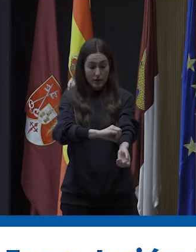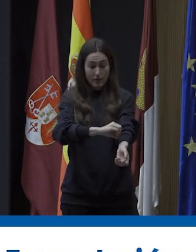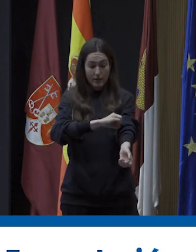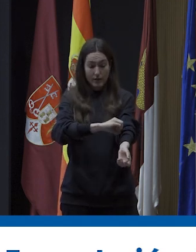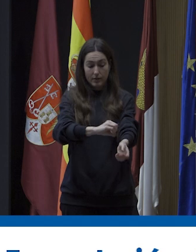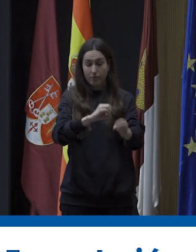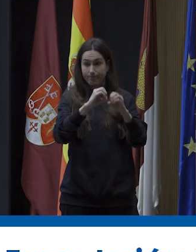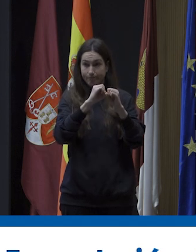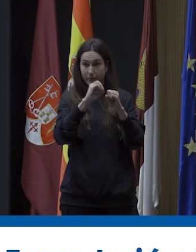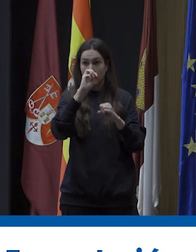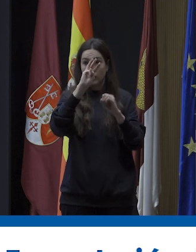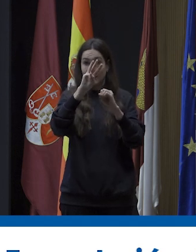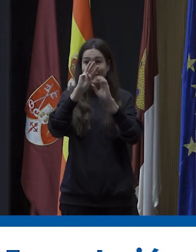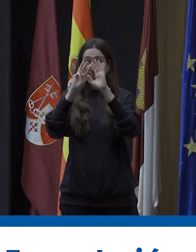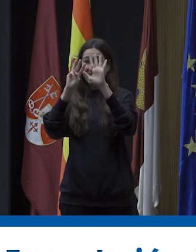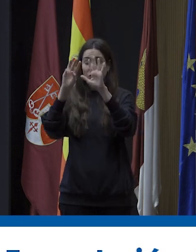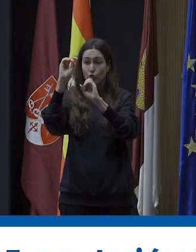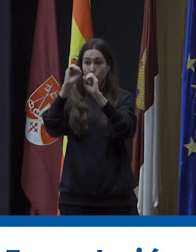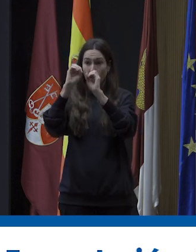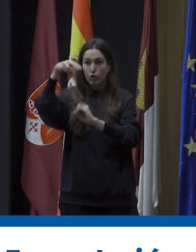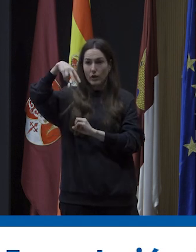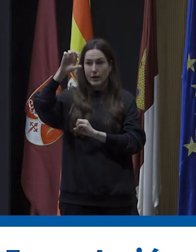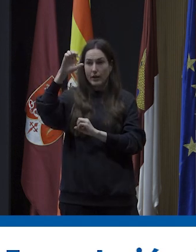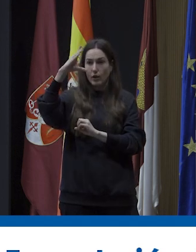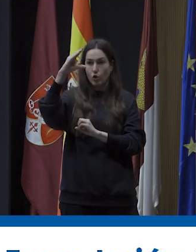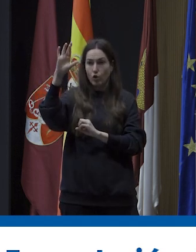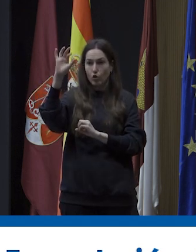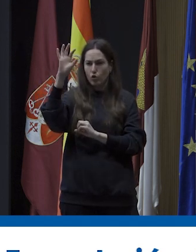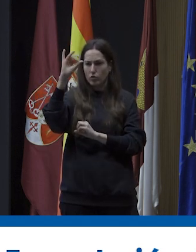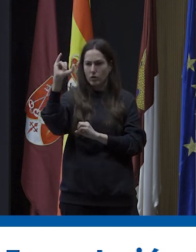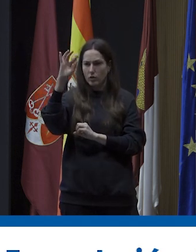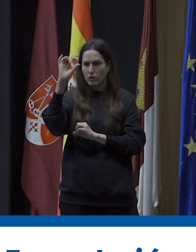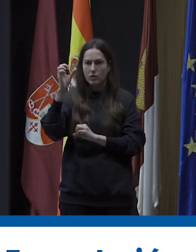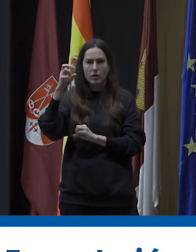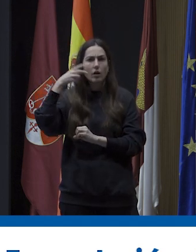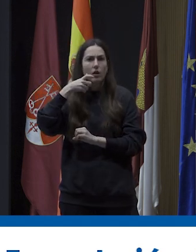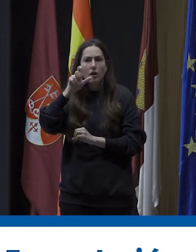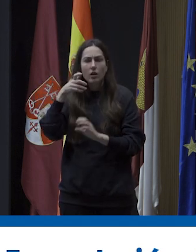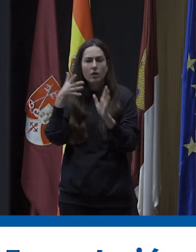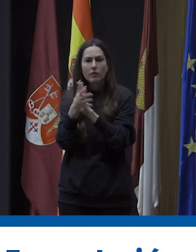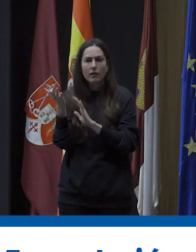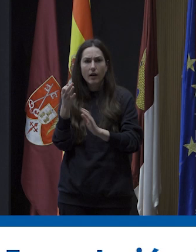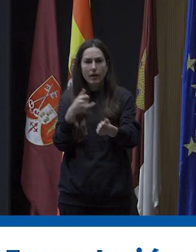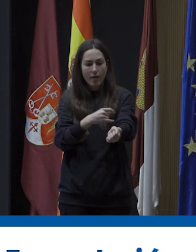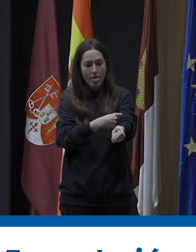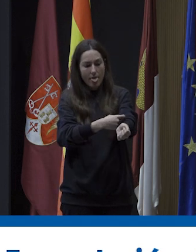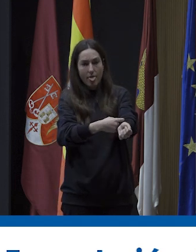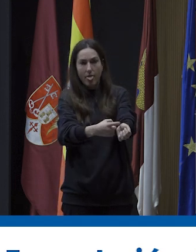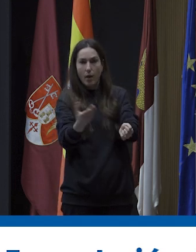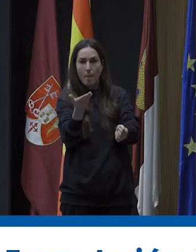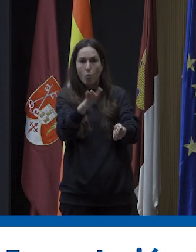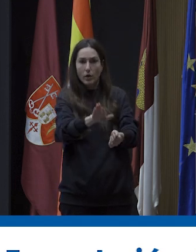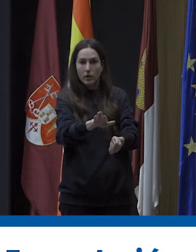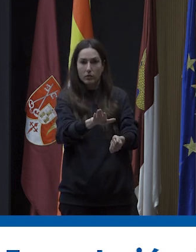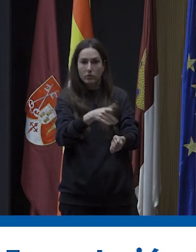un 38% de necrosis. Necrosis es muerte celular, es decir, hay un 38% de tejido del